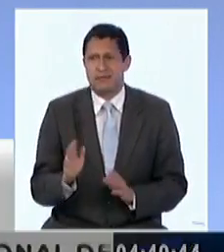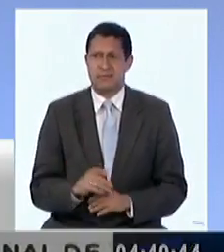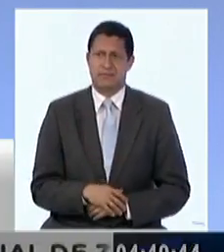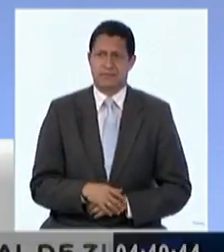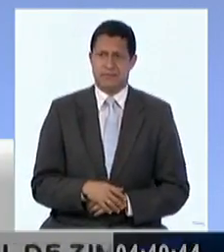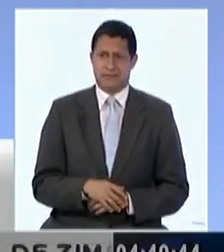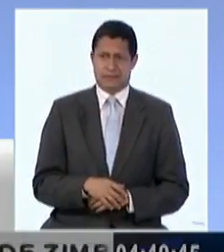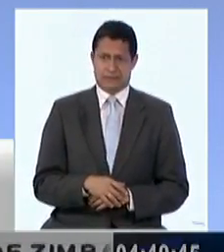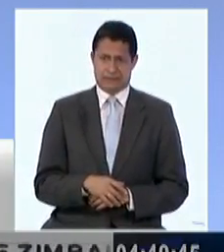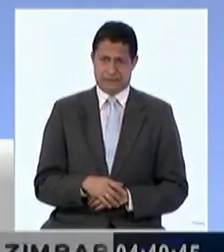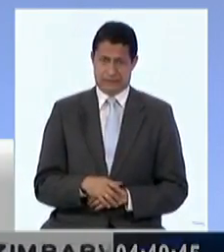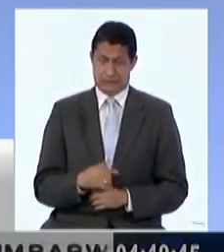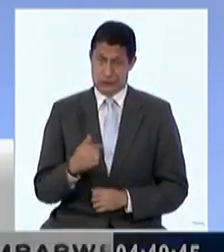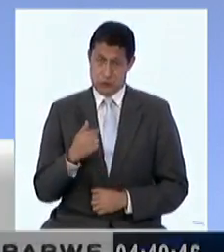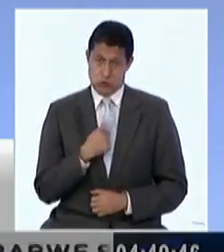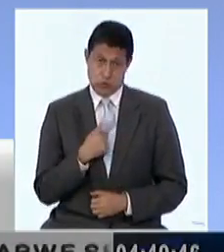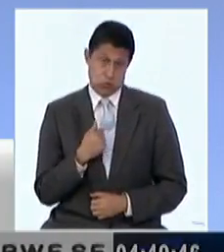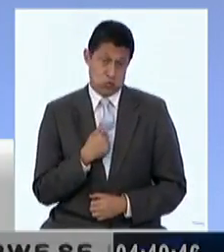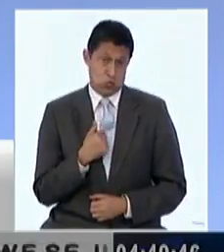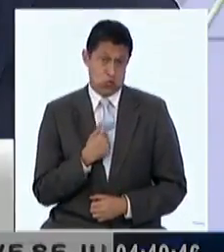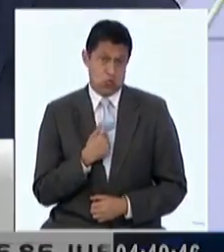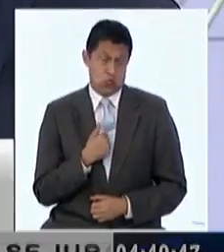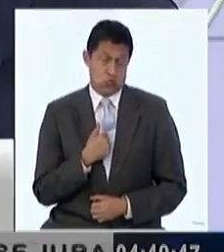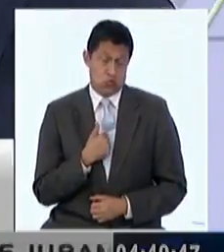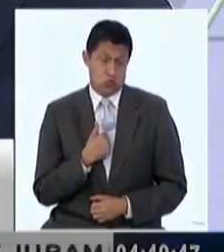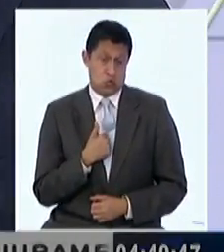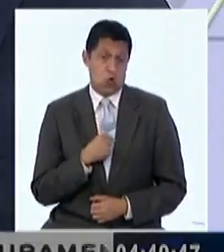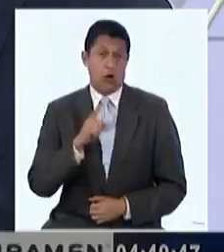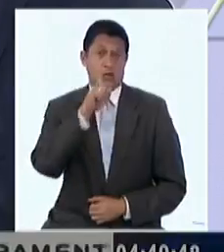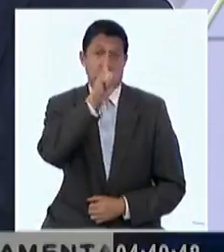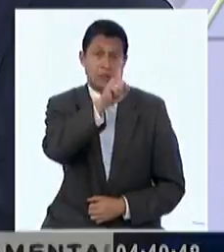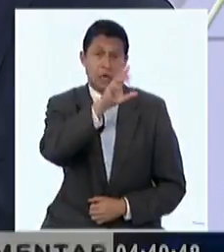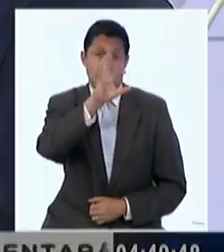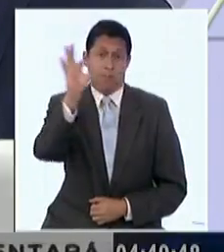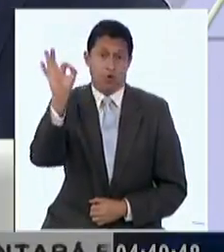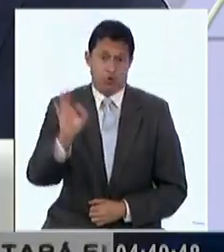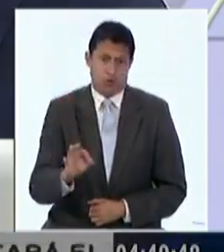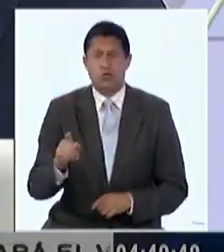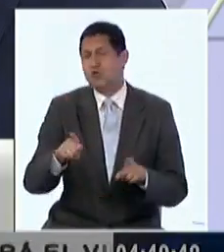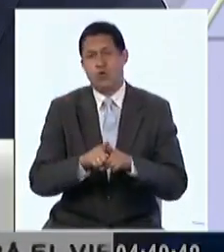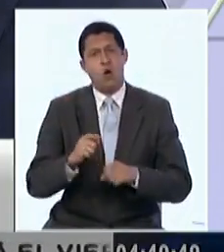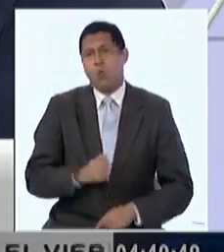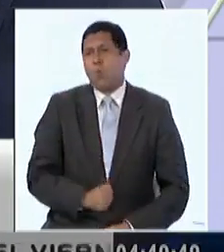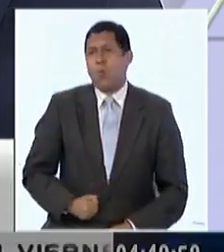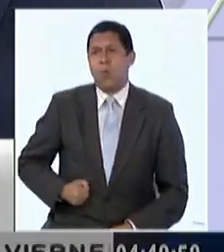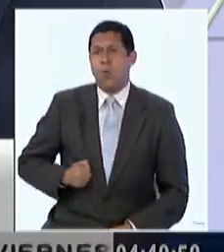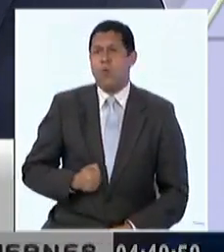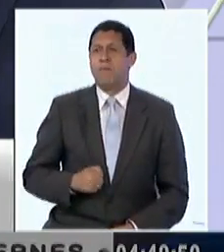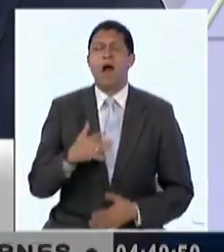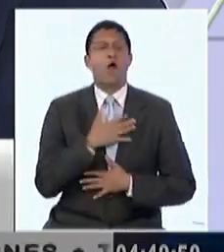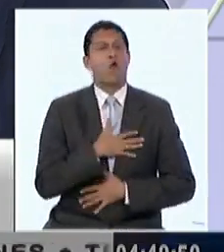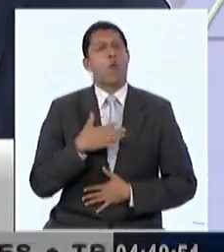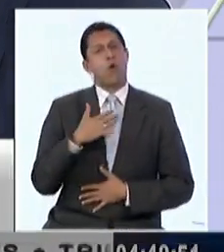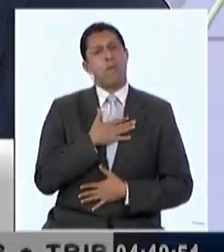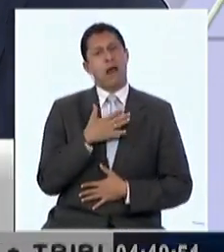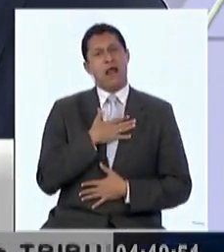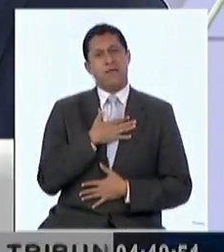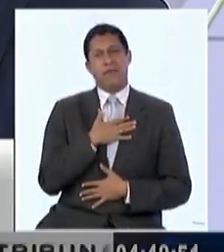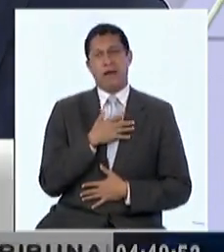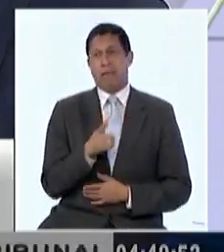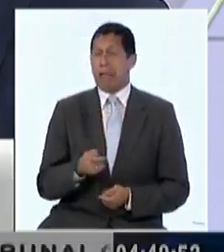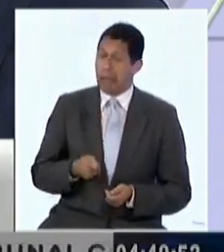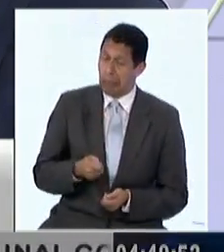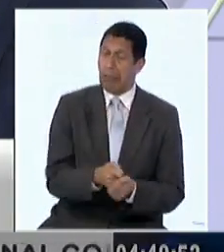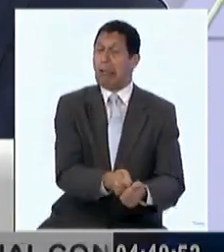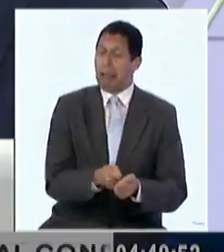consulta? Yo verdaderamente casi el 100% de las cirugías las hago con Váser porque uh-huh. es muy cómodo para el cirujano no tener que hacer